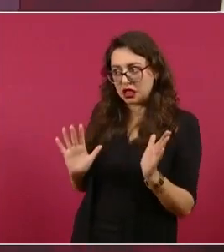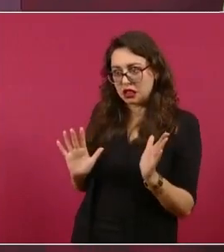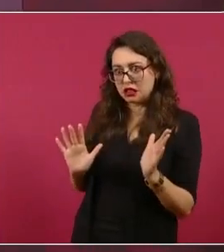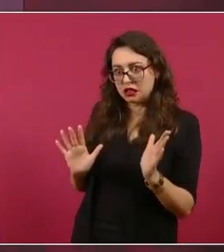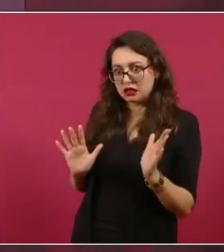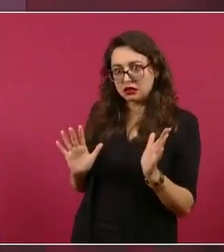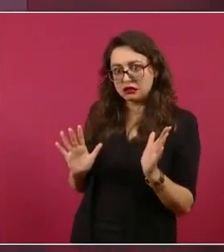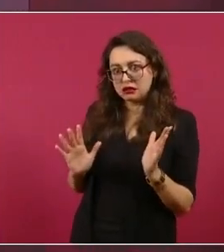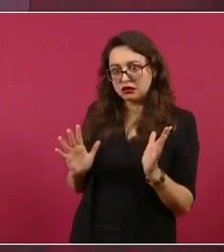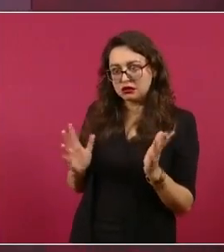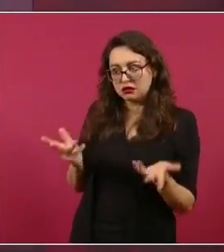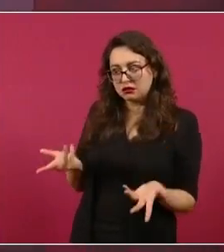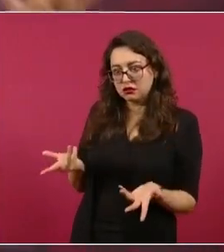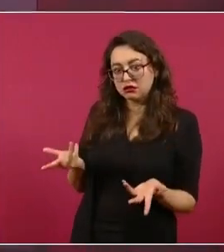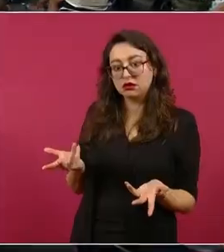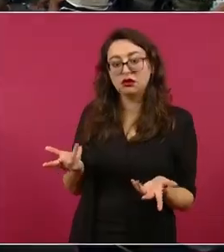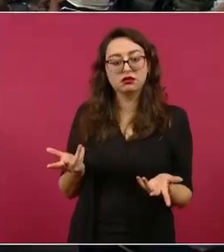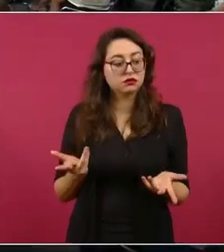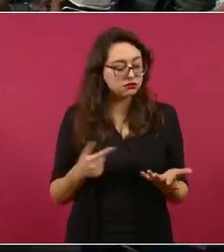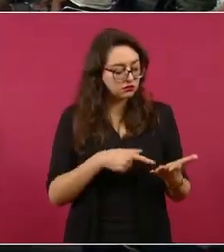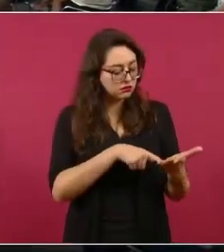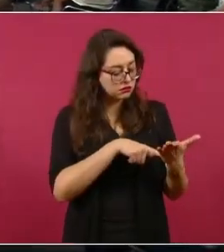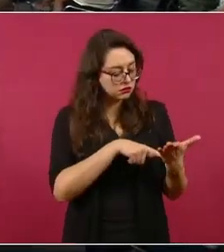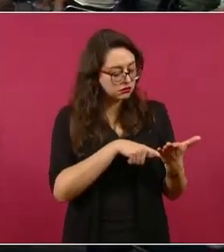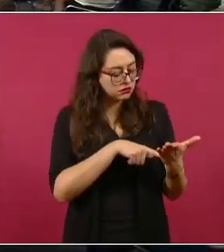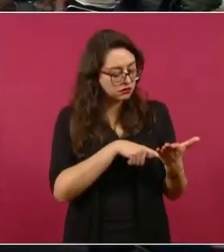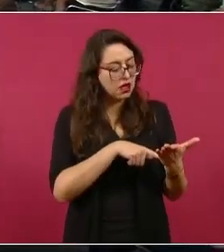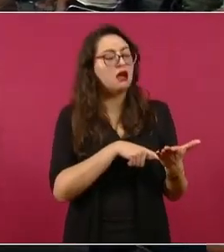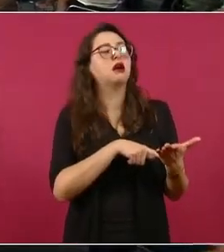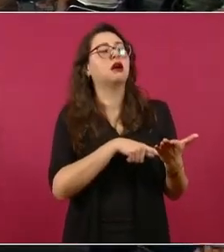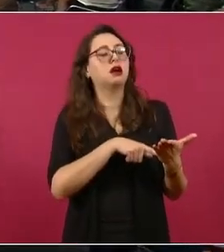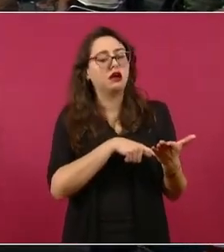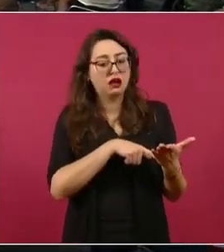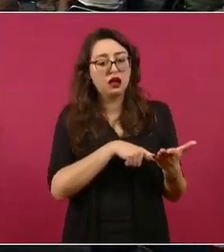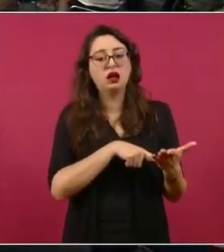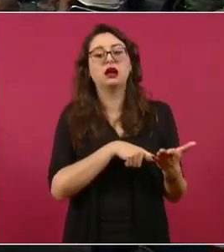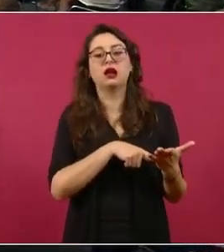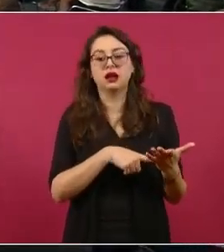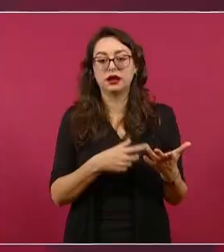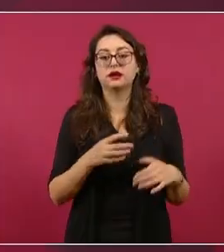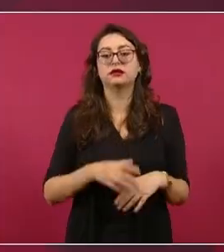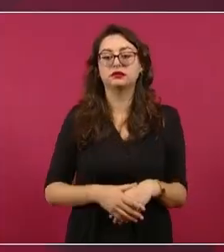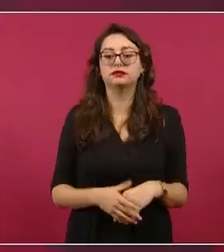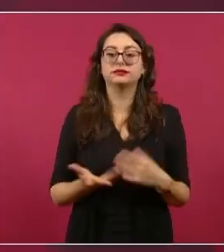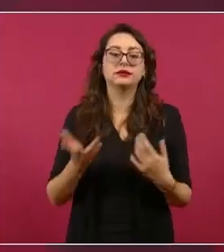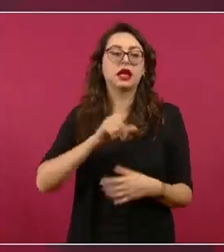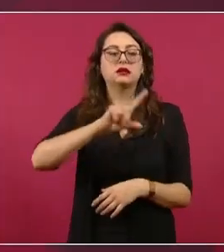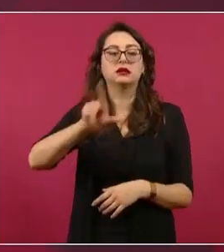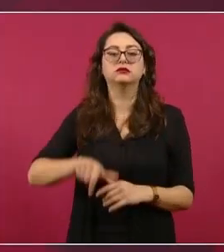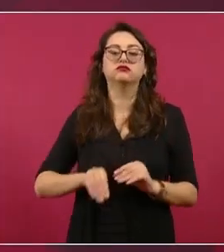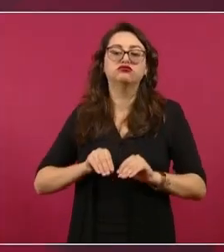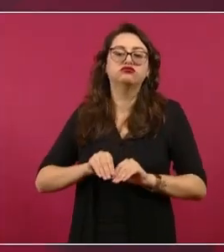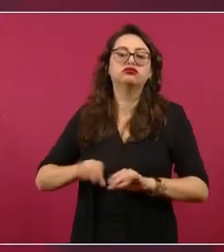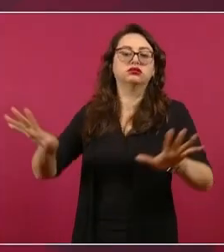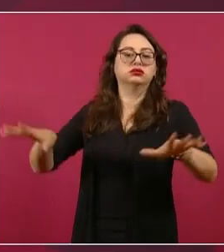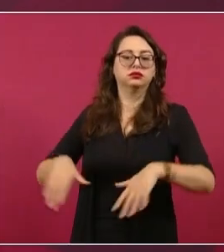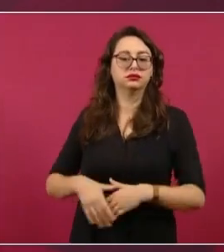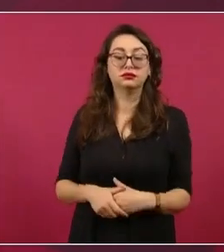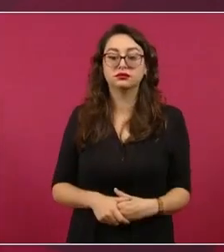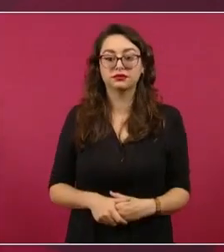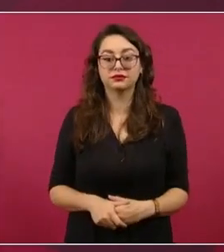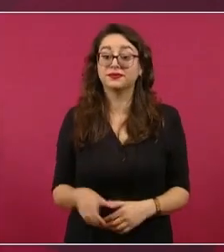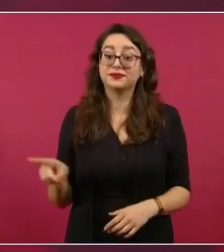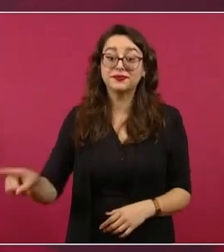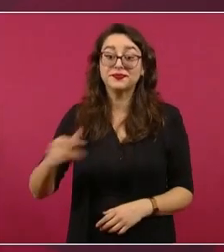¿no? Y luego pues se aclaró, pero se equivocaron por muy poco, por 100,000.